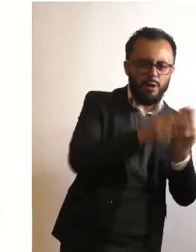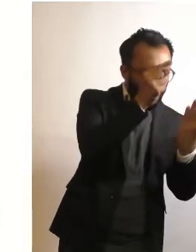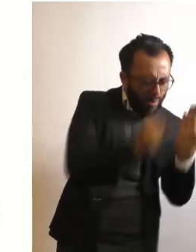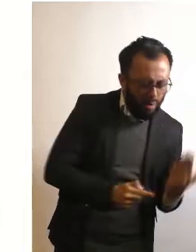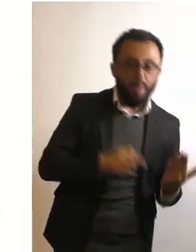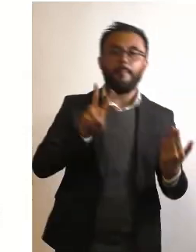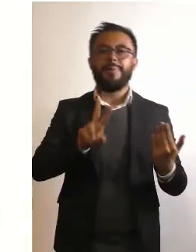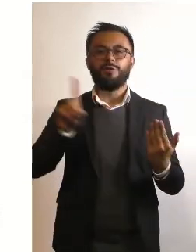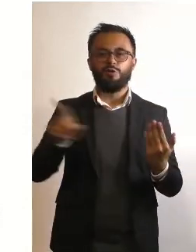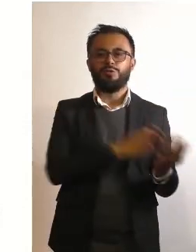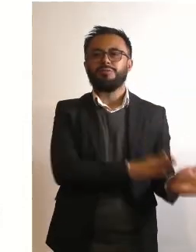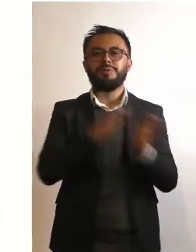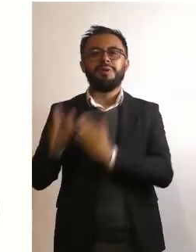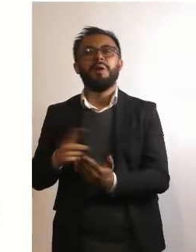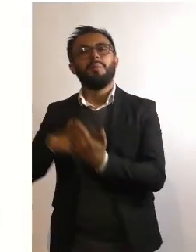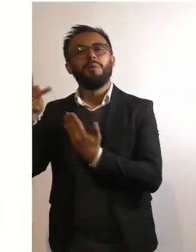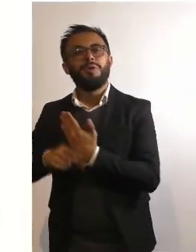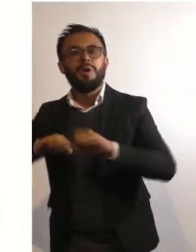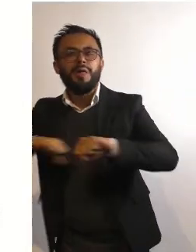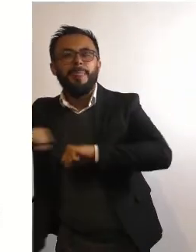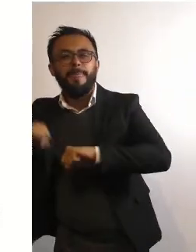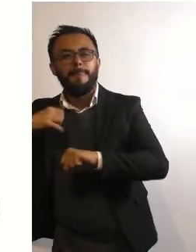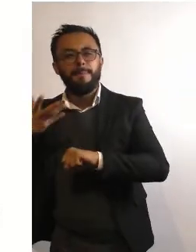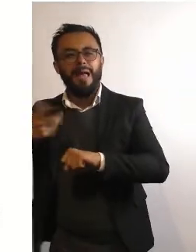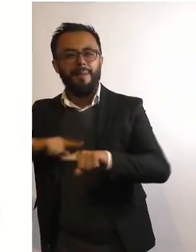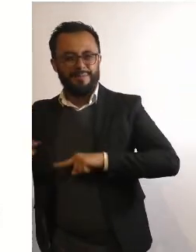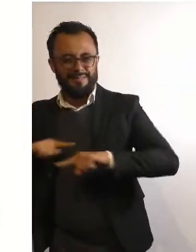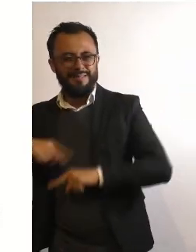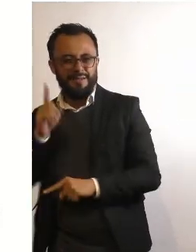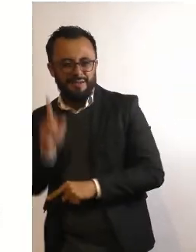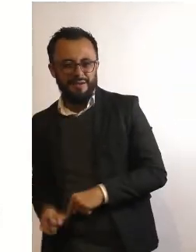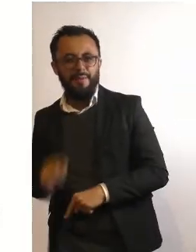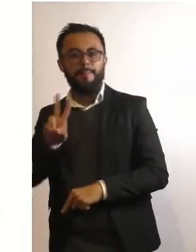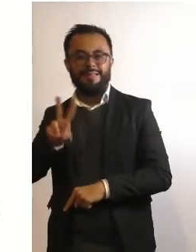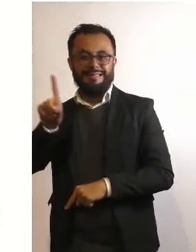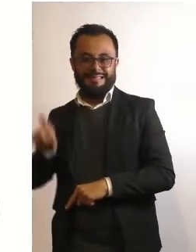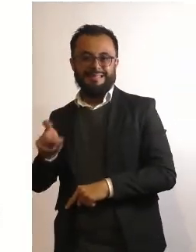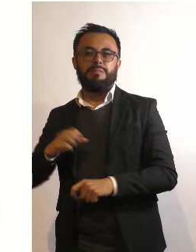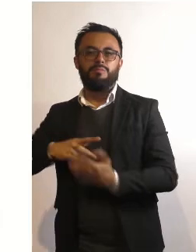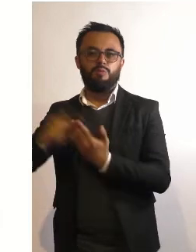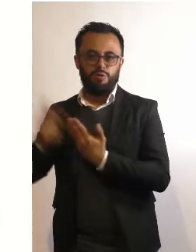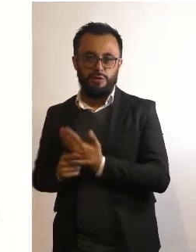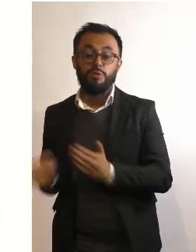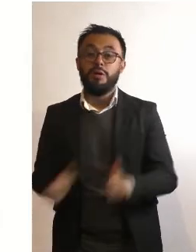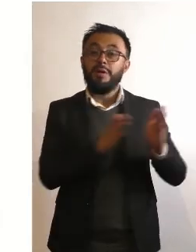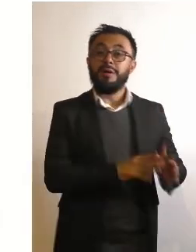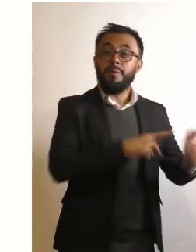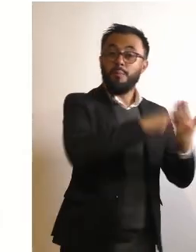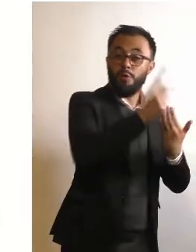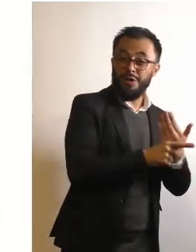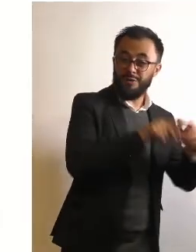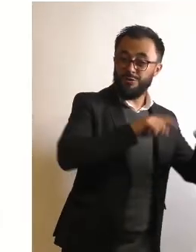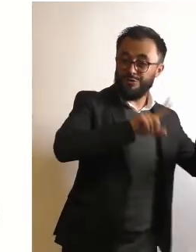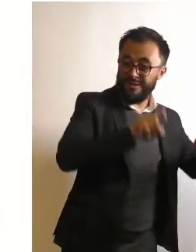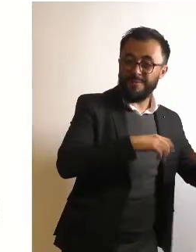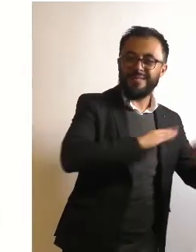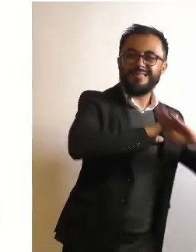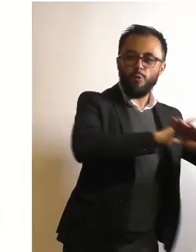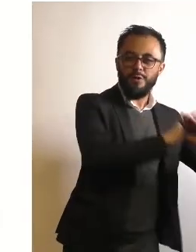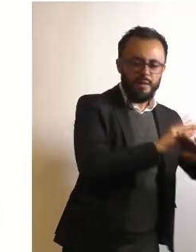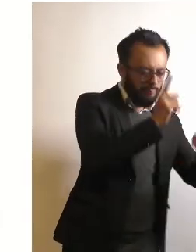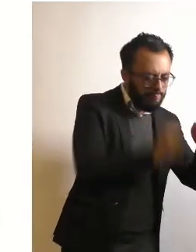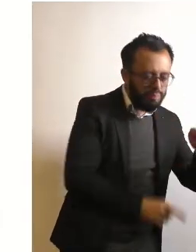académico-administrativa 6 proyectos y en temas de seguridad 7 proyectos y en comunicaciones